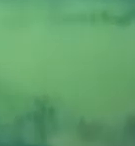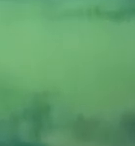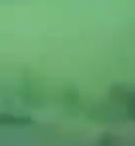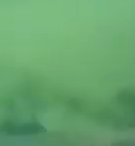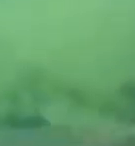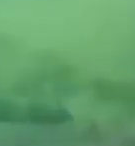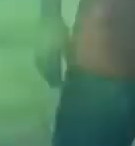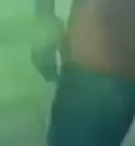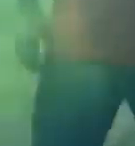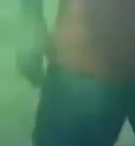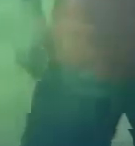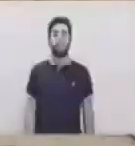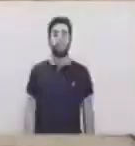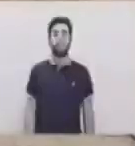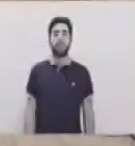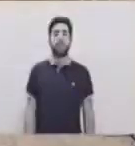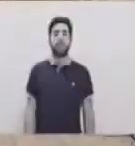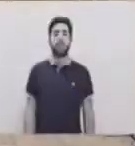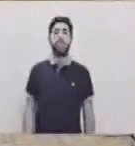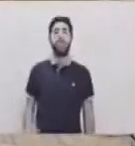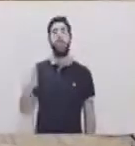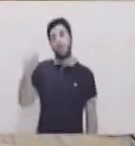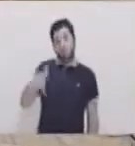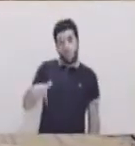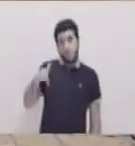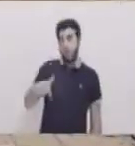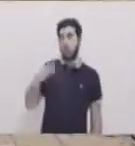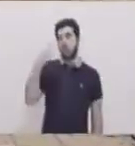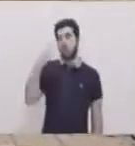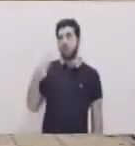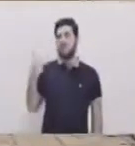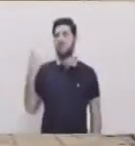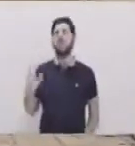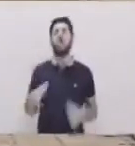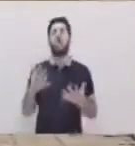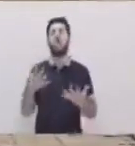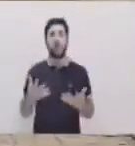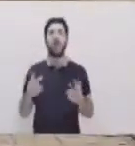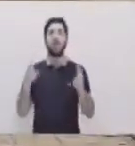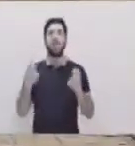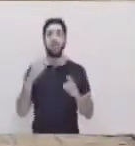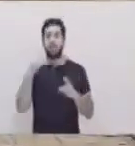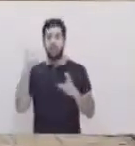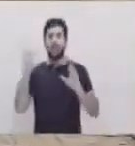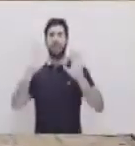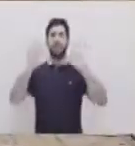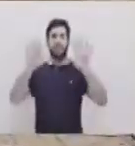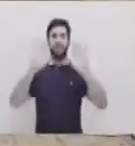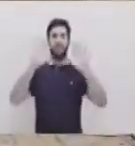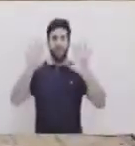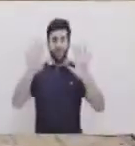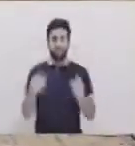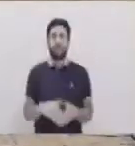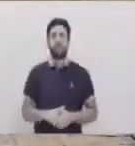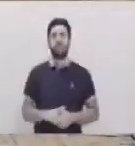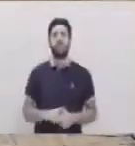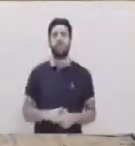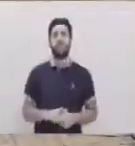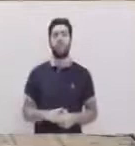Educación física. El día de hoy vamos a trabajar una consolidación de lo que es el remate dentro del